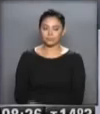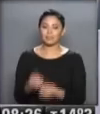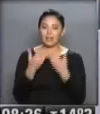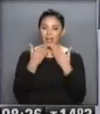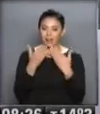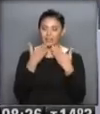Gracias Fernando